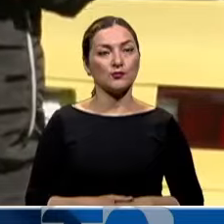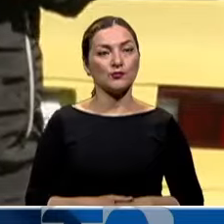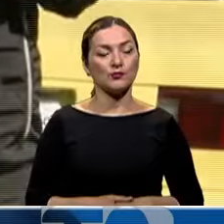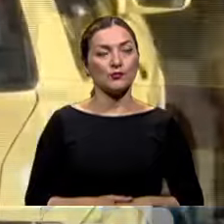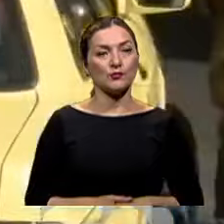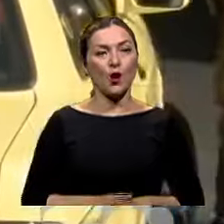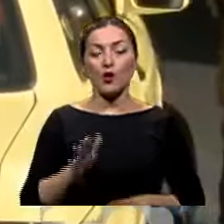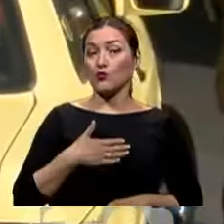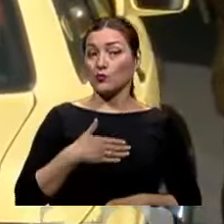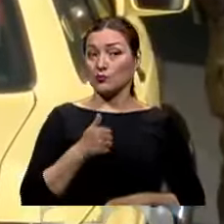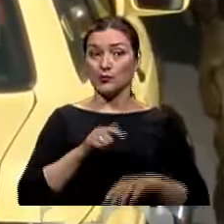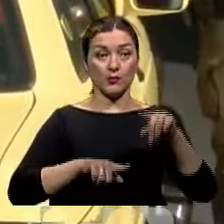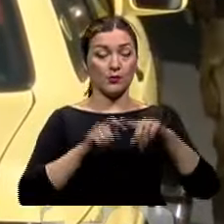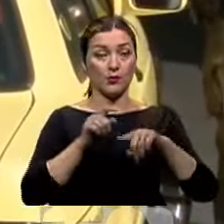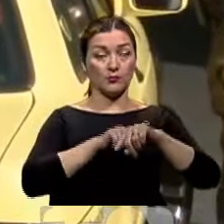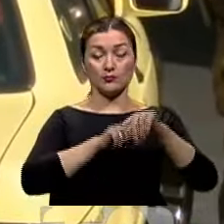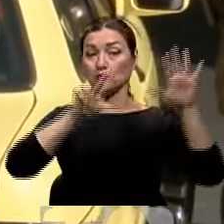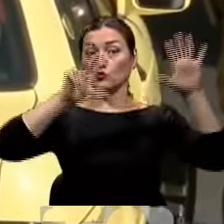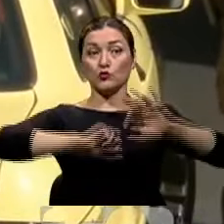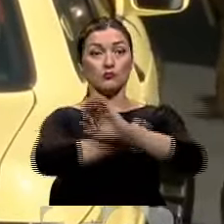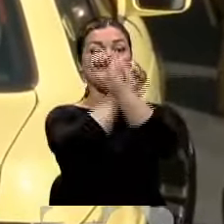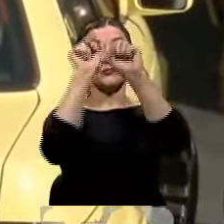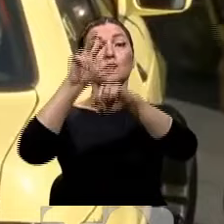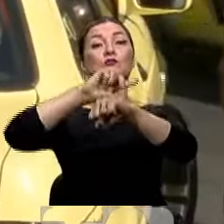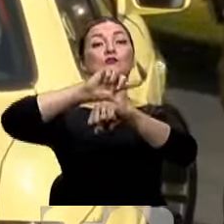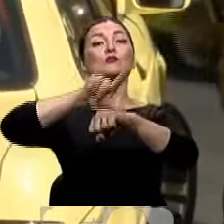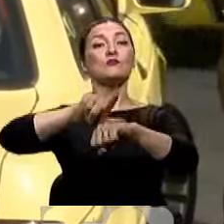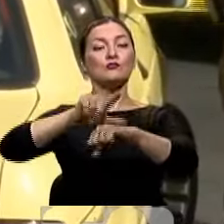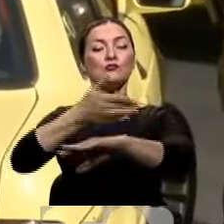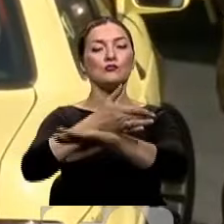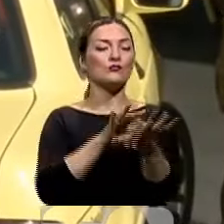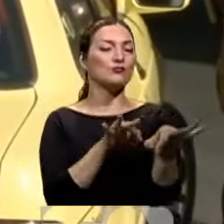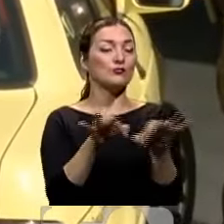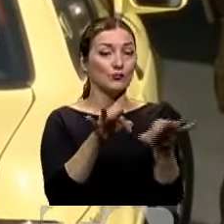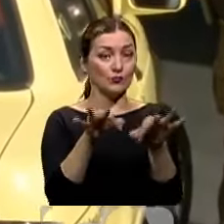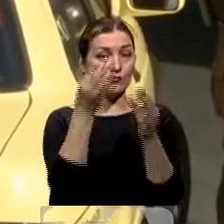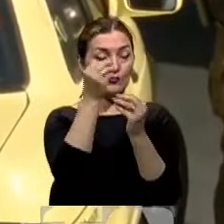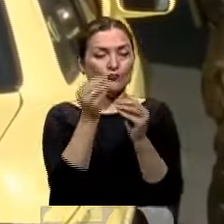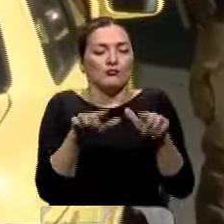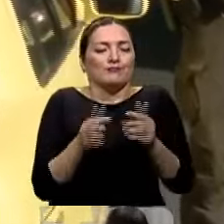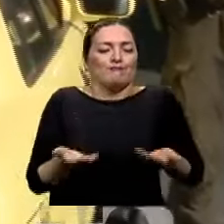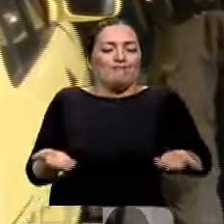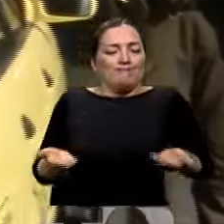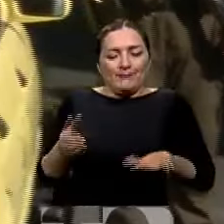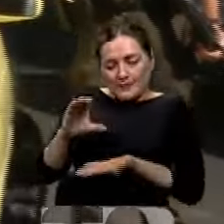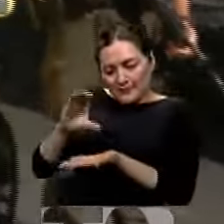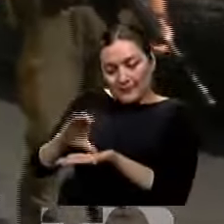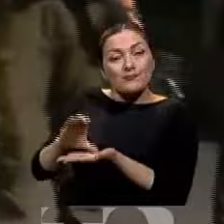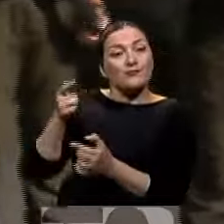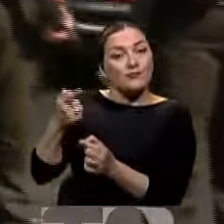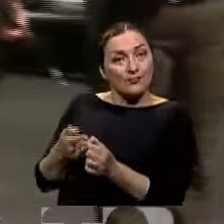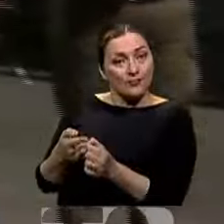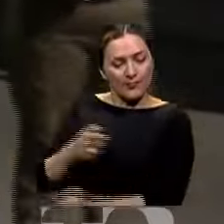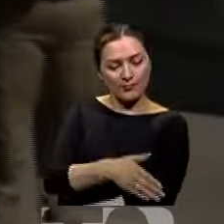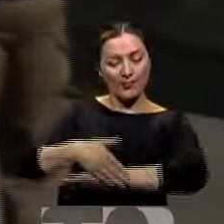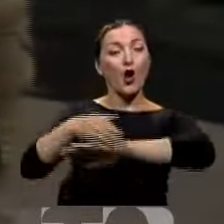¿Qué tal, Gaby? Amigos televidentes, 8 de la mañana con 3 minutos. Tal como bien lo anunciaste, nosotros nos encontramos acá en el centro de la capital, justamente en las